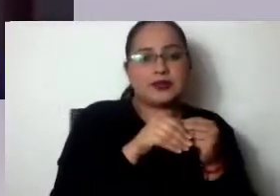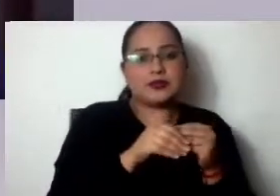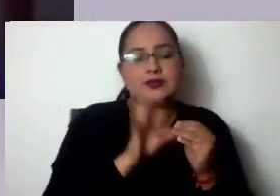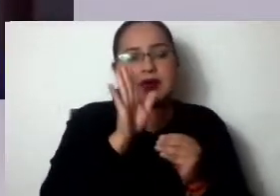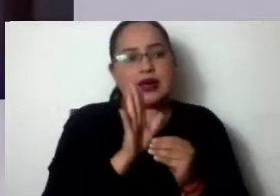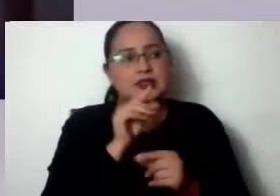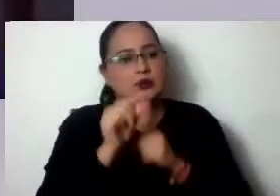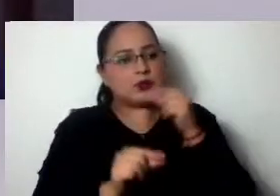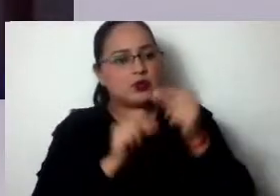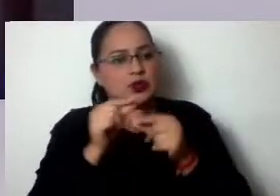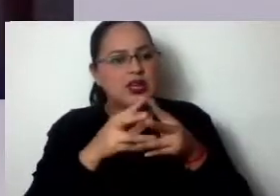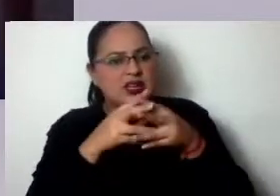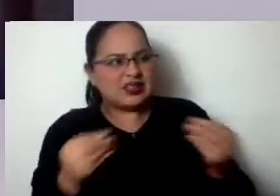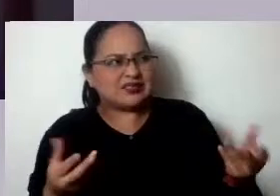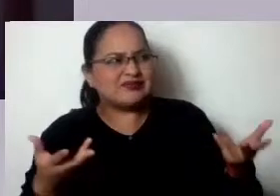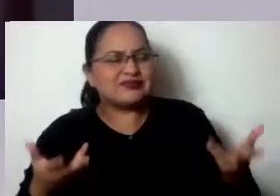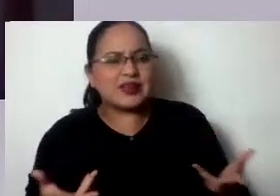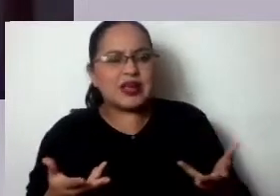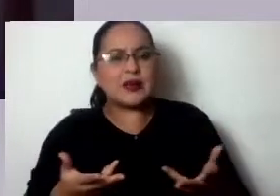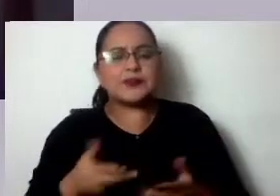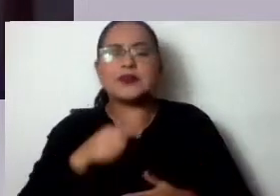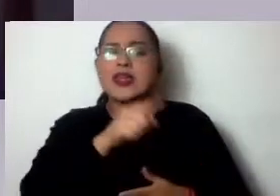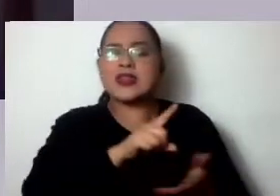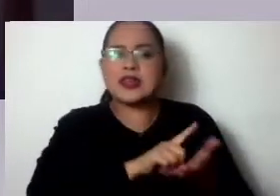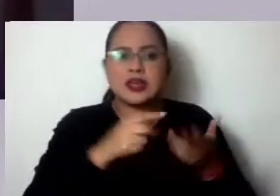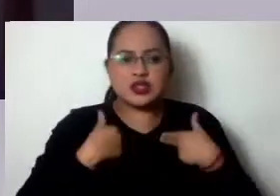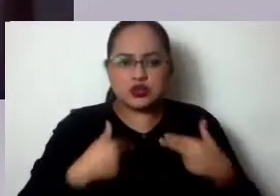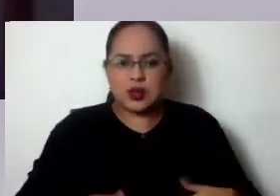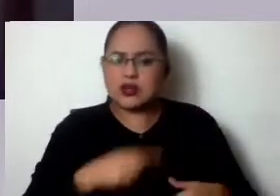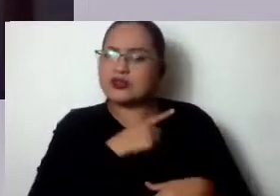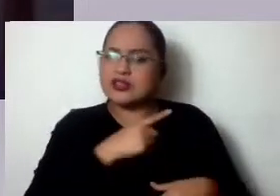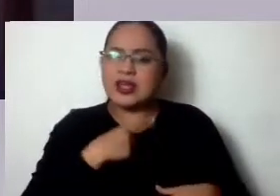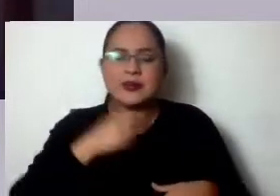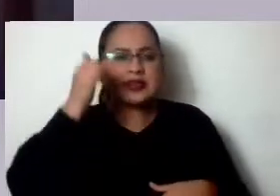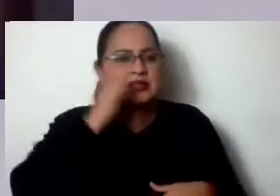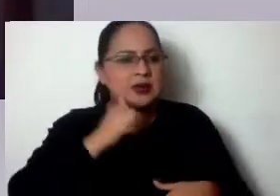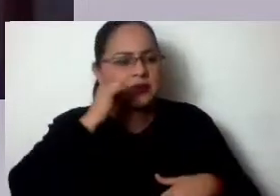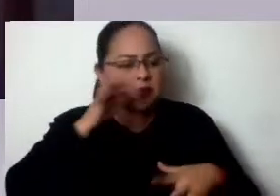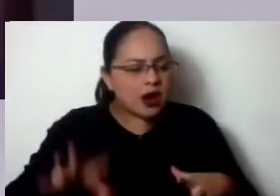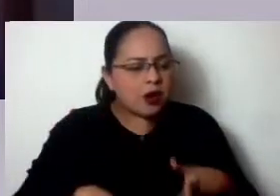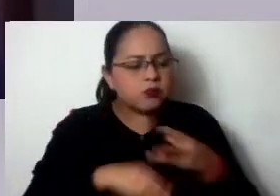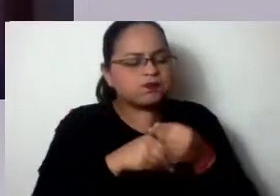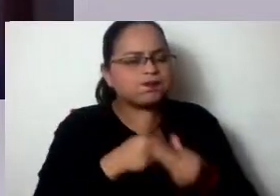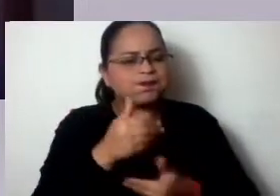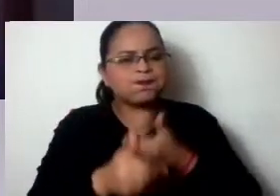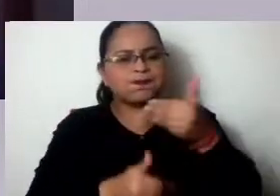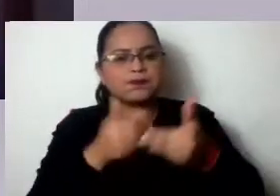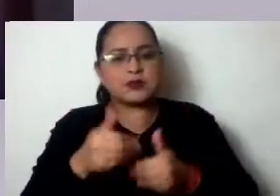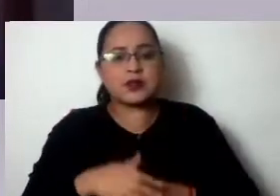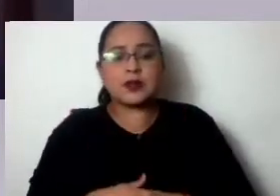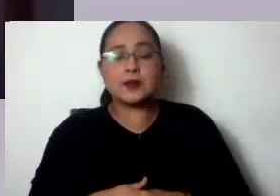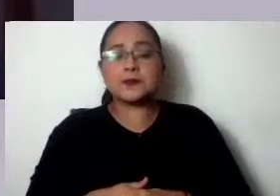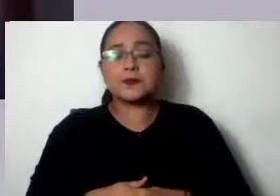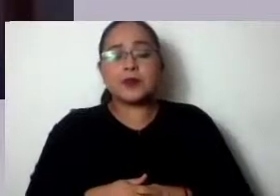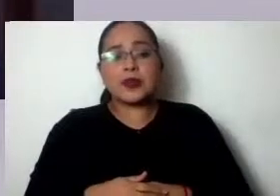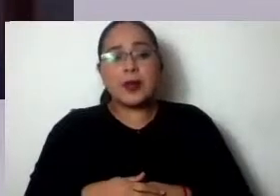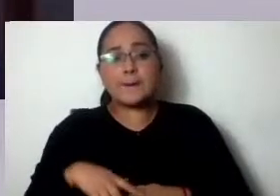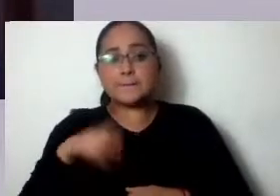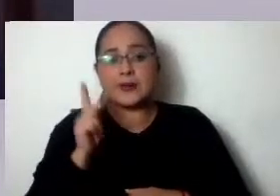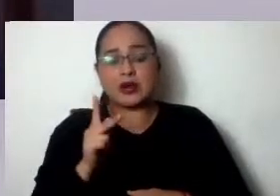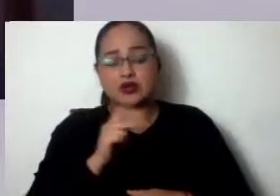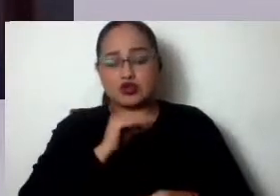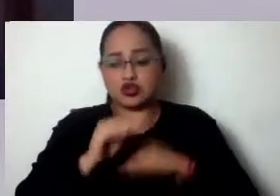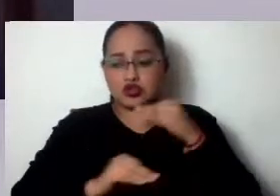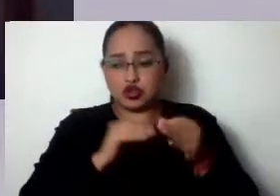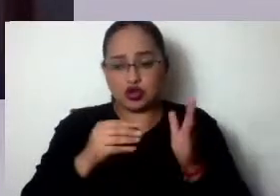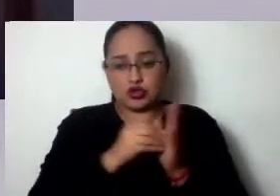reconocido el carácter indivisible de los derechos humanos lo cierto es que unos y otros se inscriben todos en la